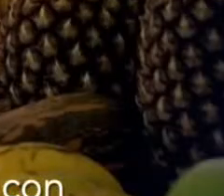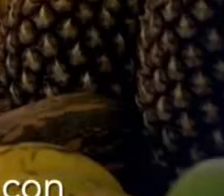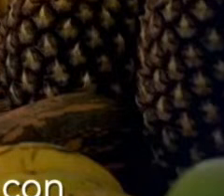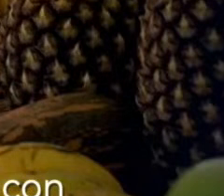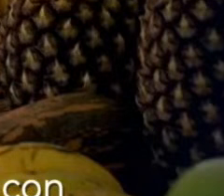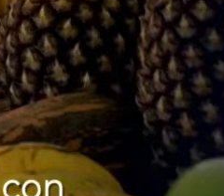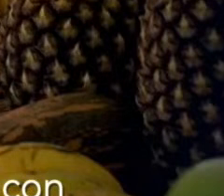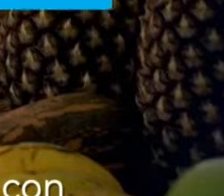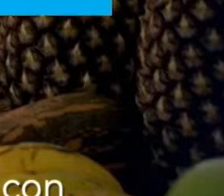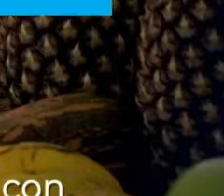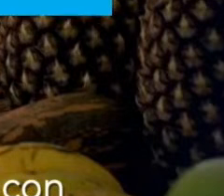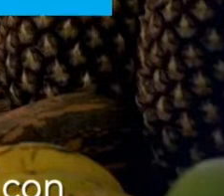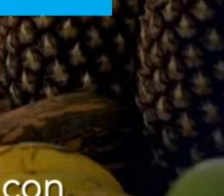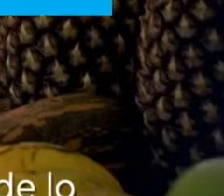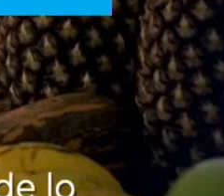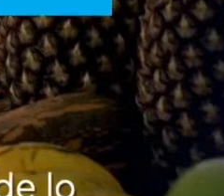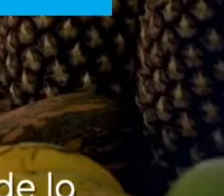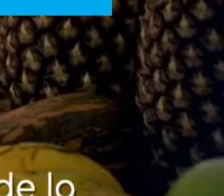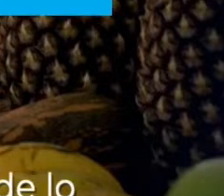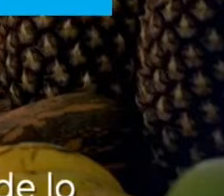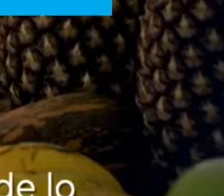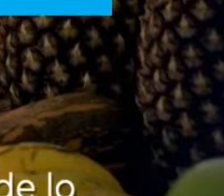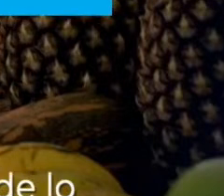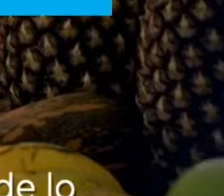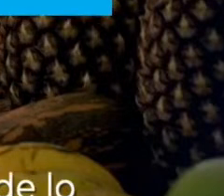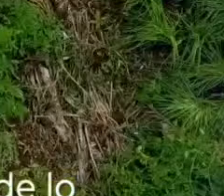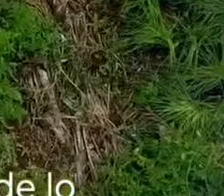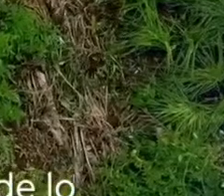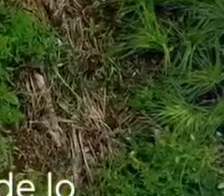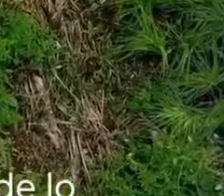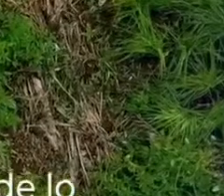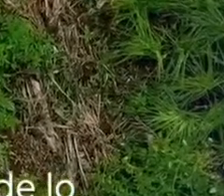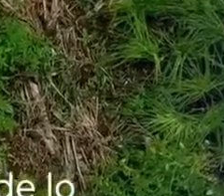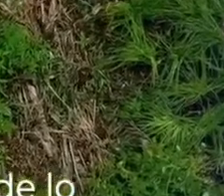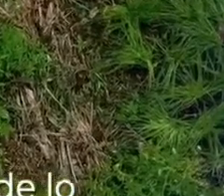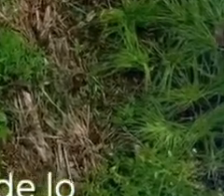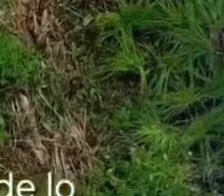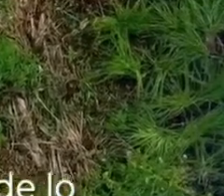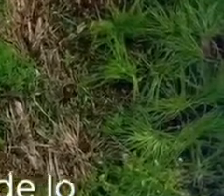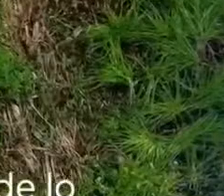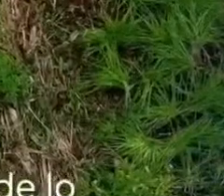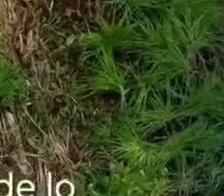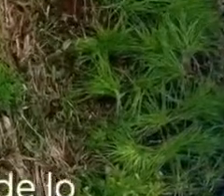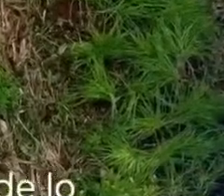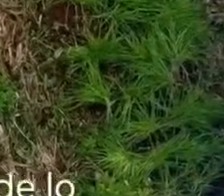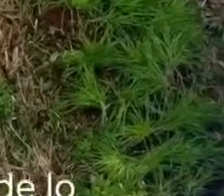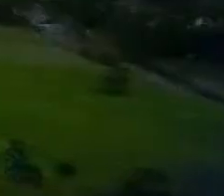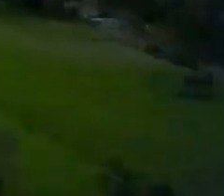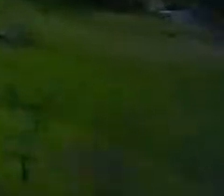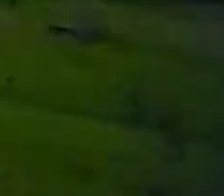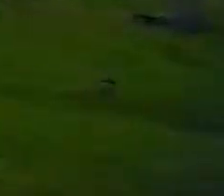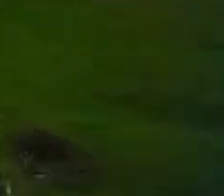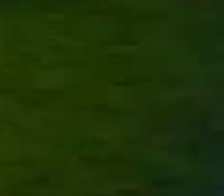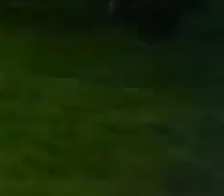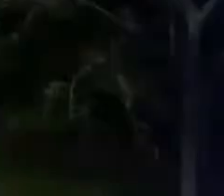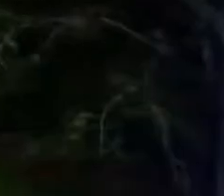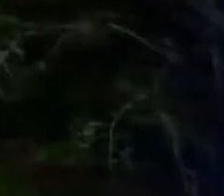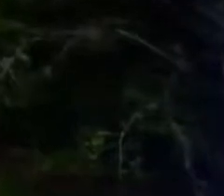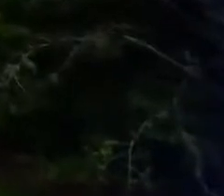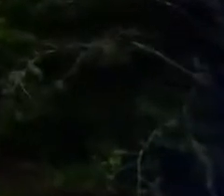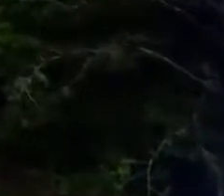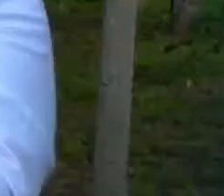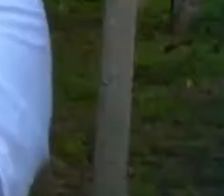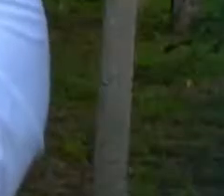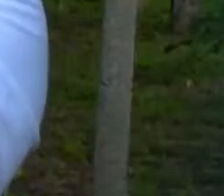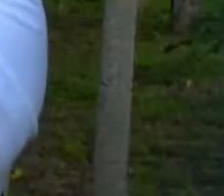que conozcan de cerca nuestros procesos, para que se enamoren también del campo, de lo que hacemos con tanto amor y con esfuerzo. Las familias del